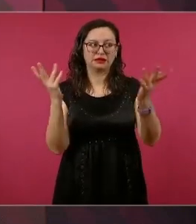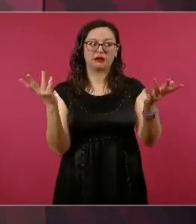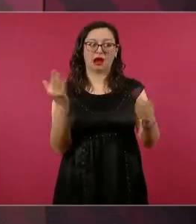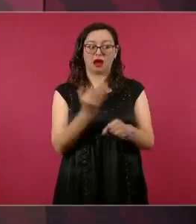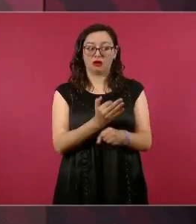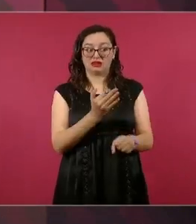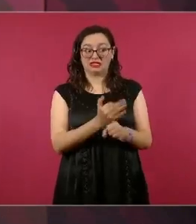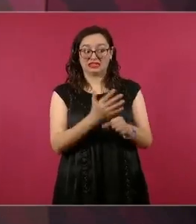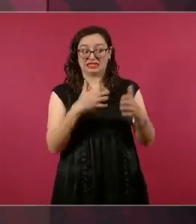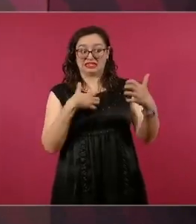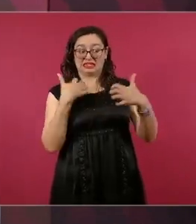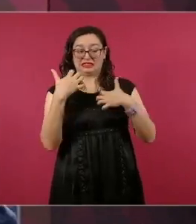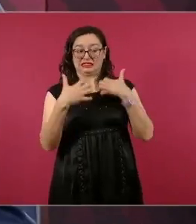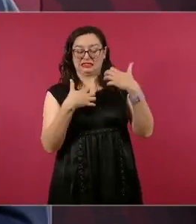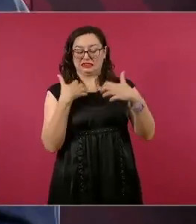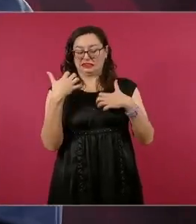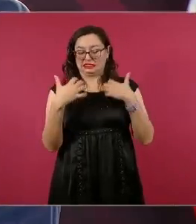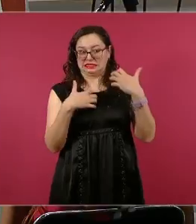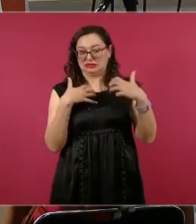vi